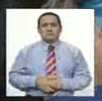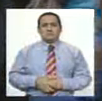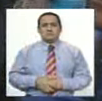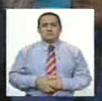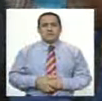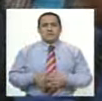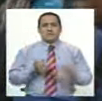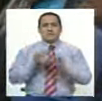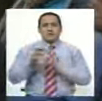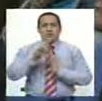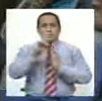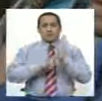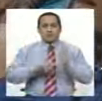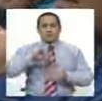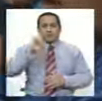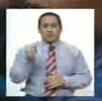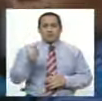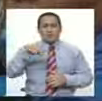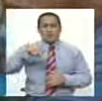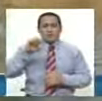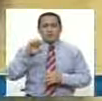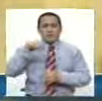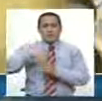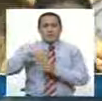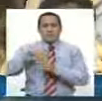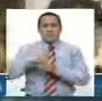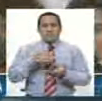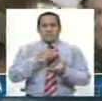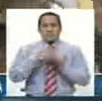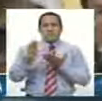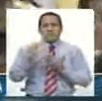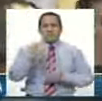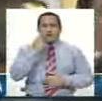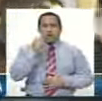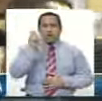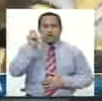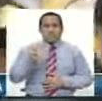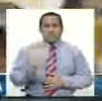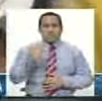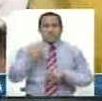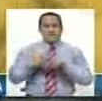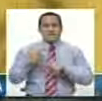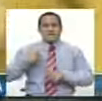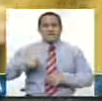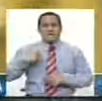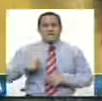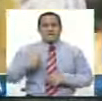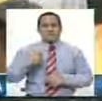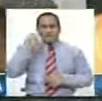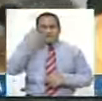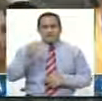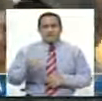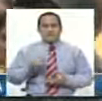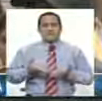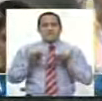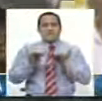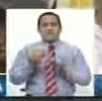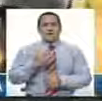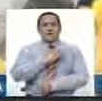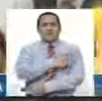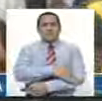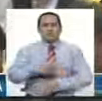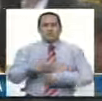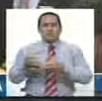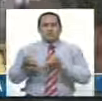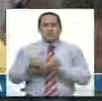Negó que la resolución del Jurado Nacional de Elecciones para excluir la candidatura de Luis Castañeda Locio se haya dado para beneficiar